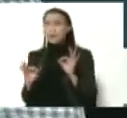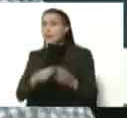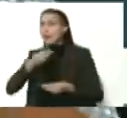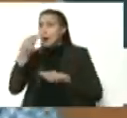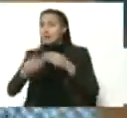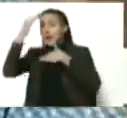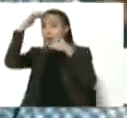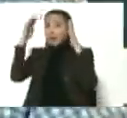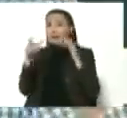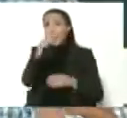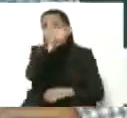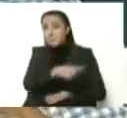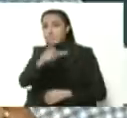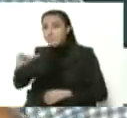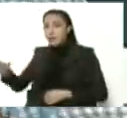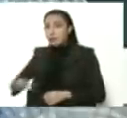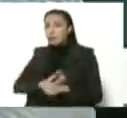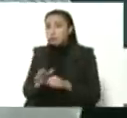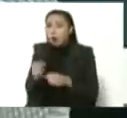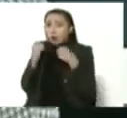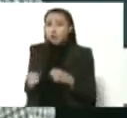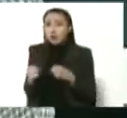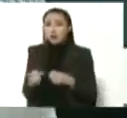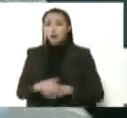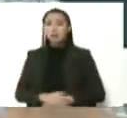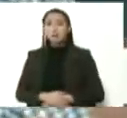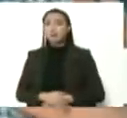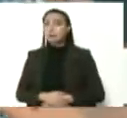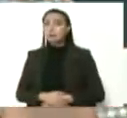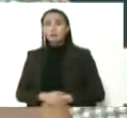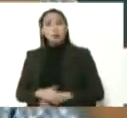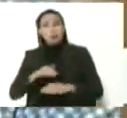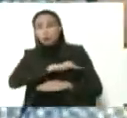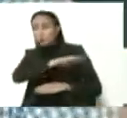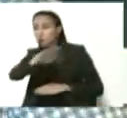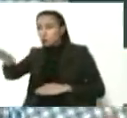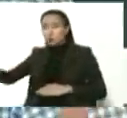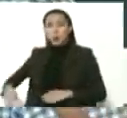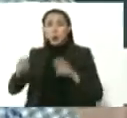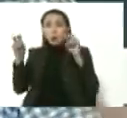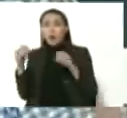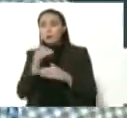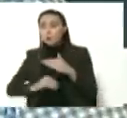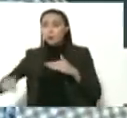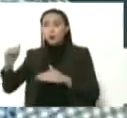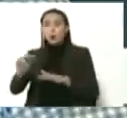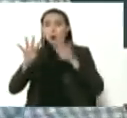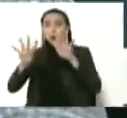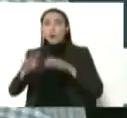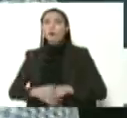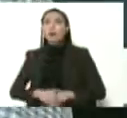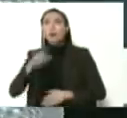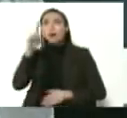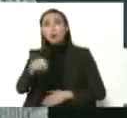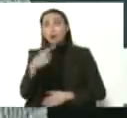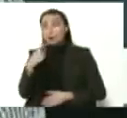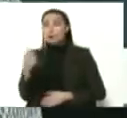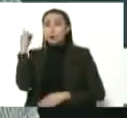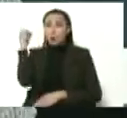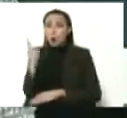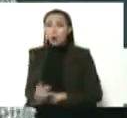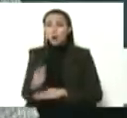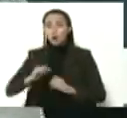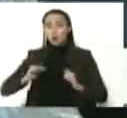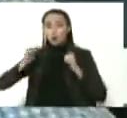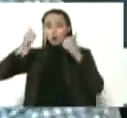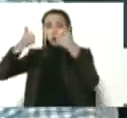a atender los casos críticos de COVID. Es un piso completamente nuevo. A partir de que aparece la pandemia, usted dio la instrucción y empezamos